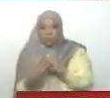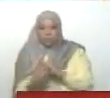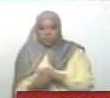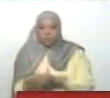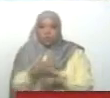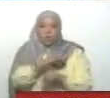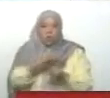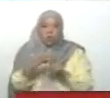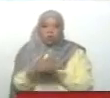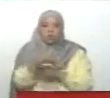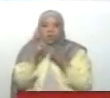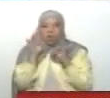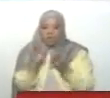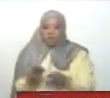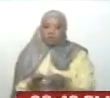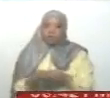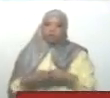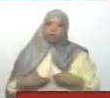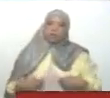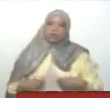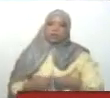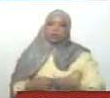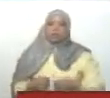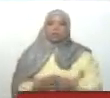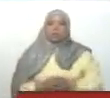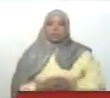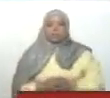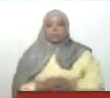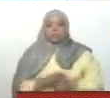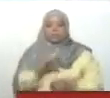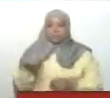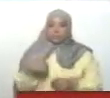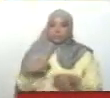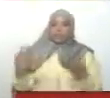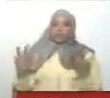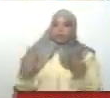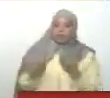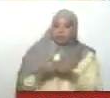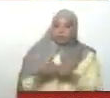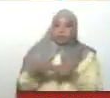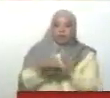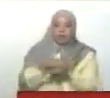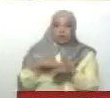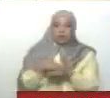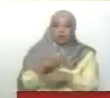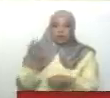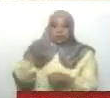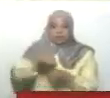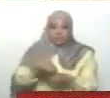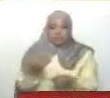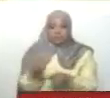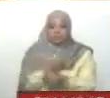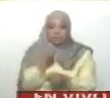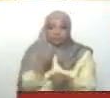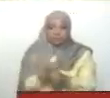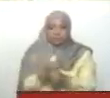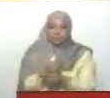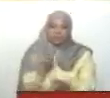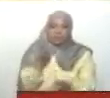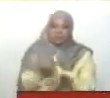muy fuerte. Ya lo que hacemos nosotros con el grupo, y disculpe que lo interrumpa, es